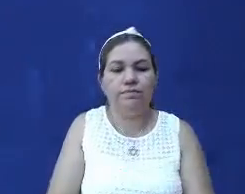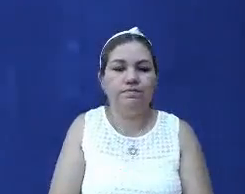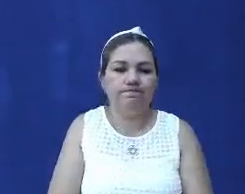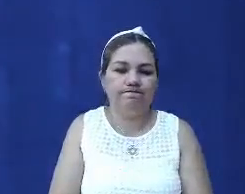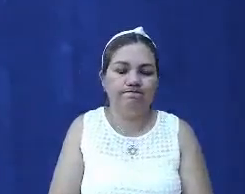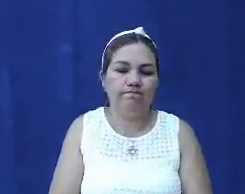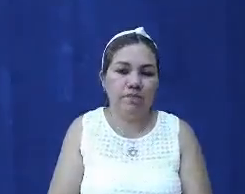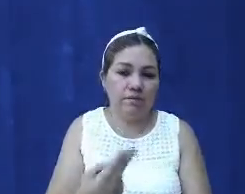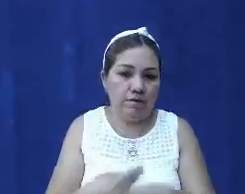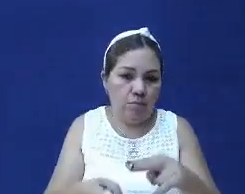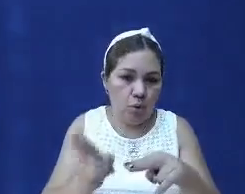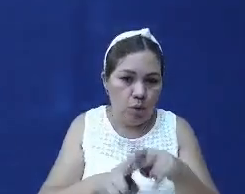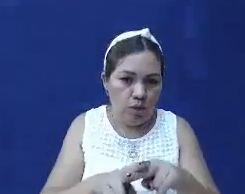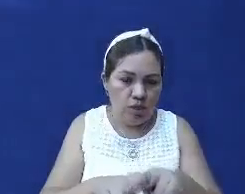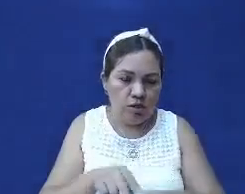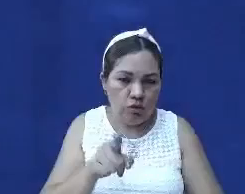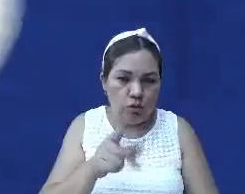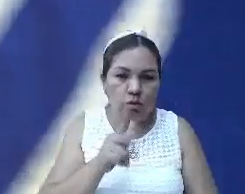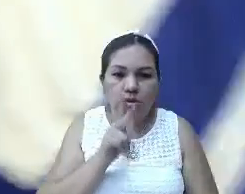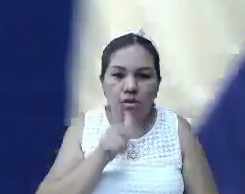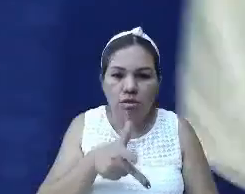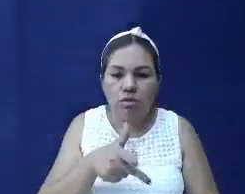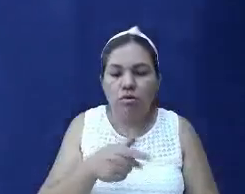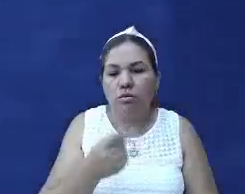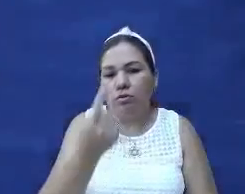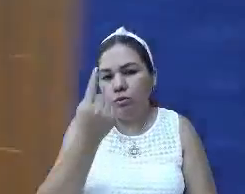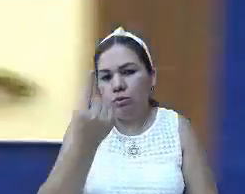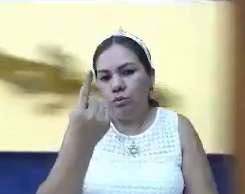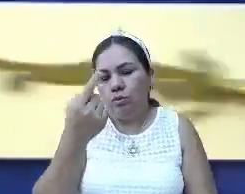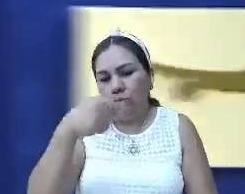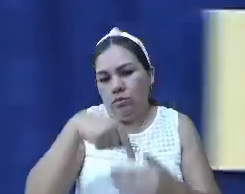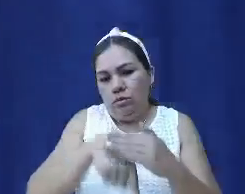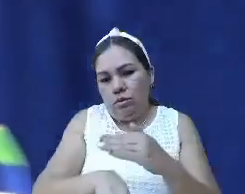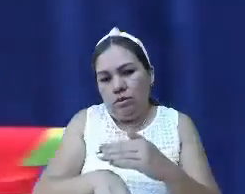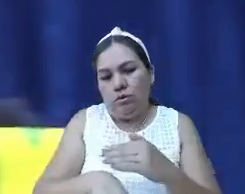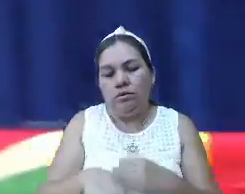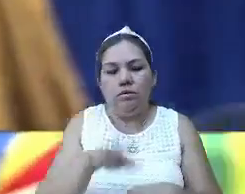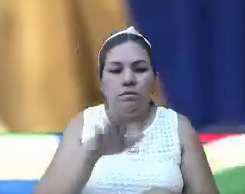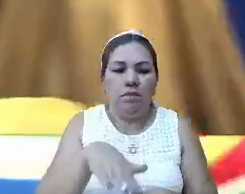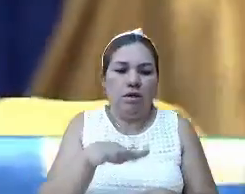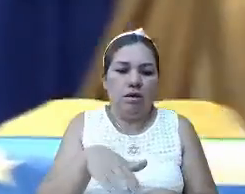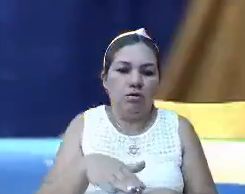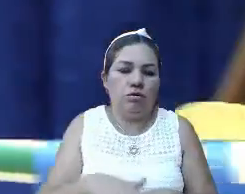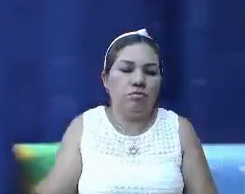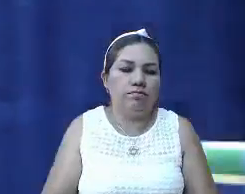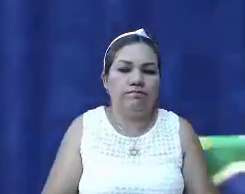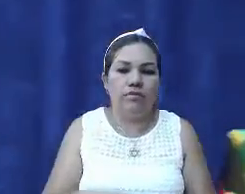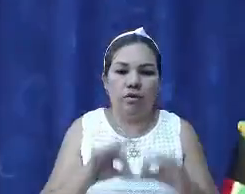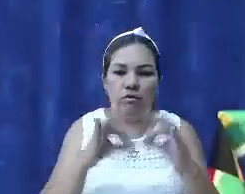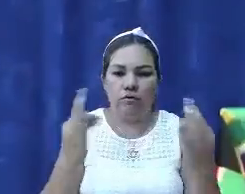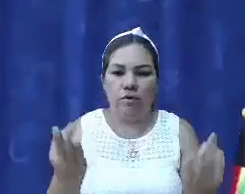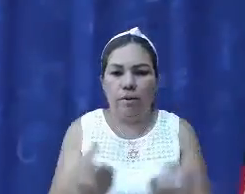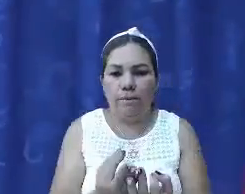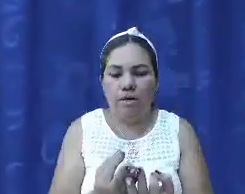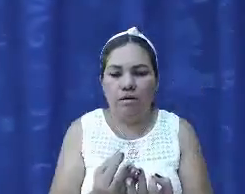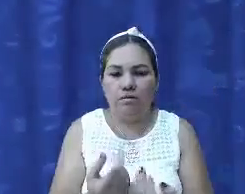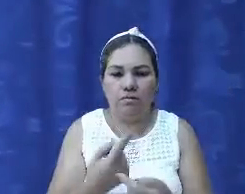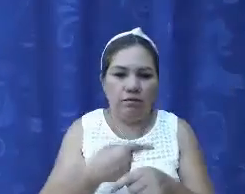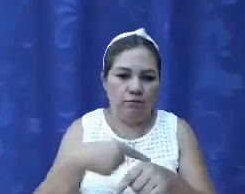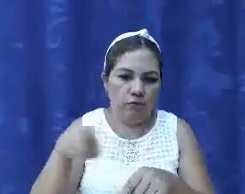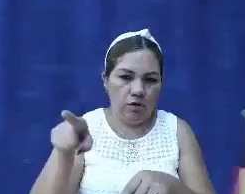Se va a morir tu hijo. Y el único que van a enterrar entre sus familiares es al niño. Después nadie más. Y retírese de